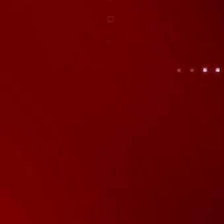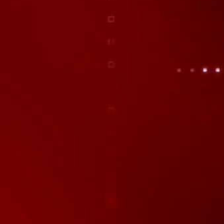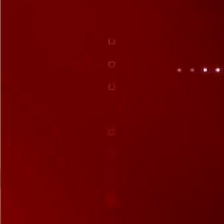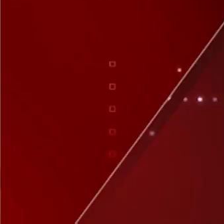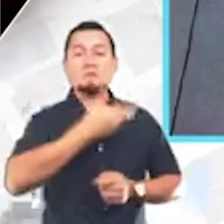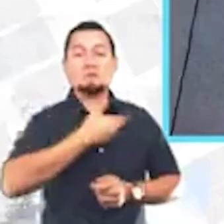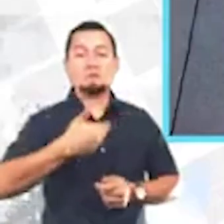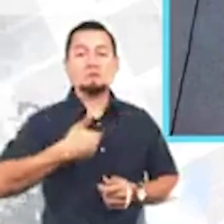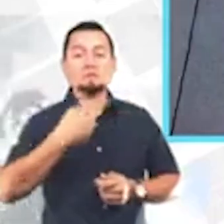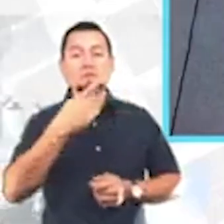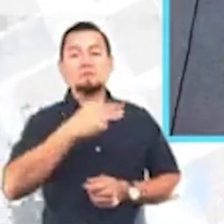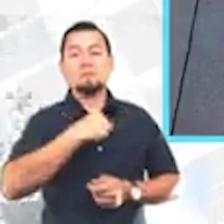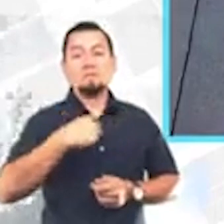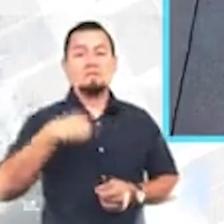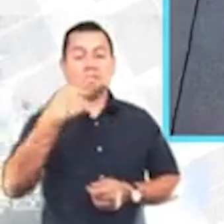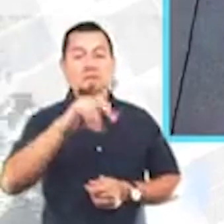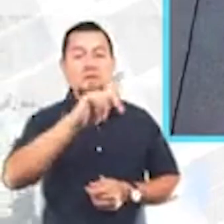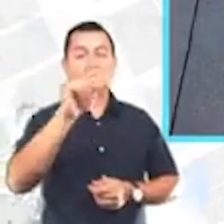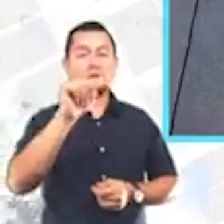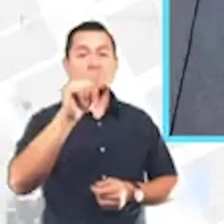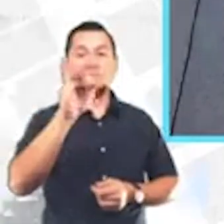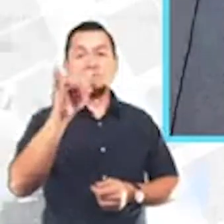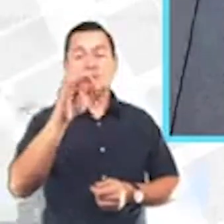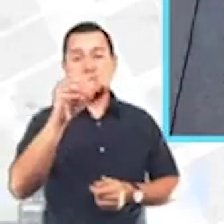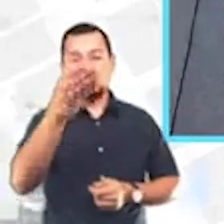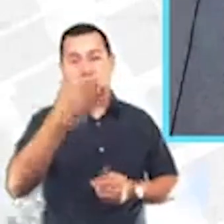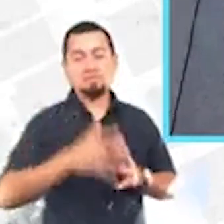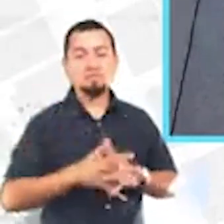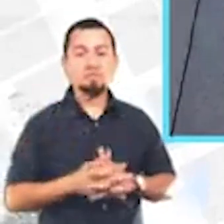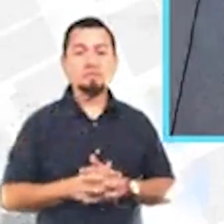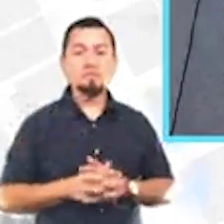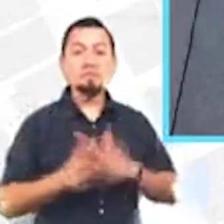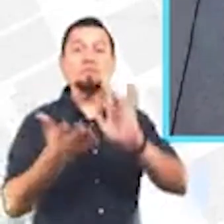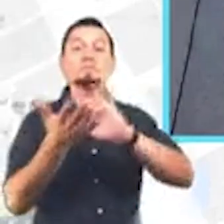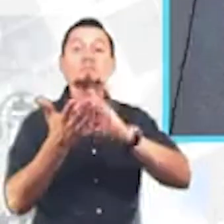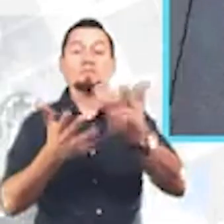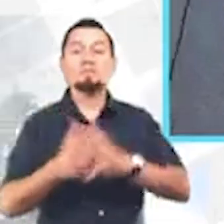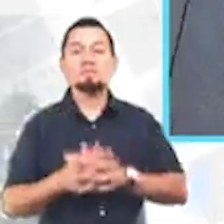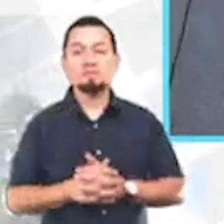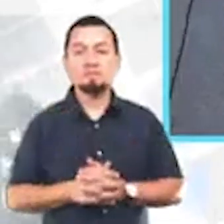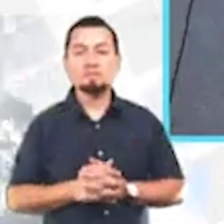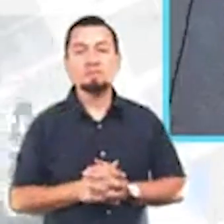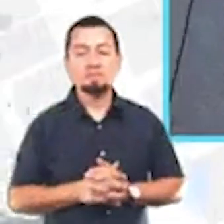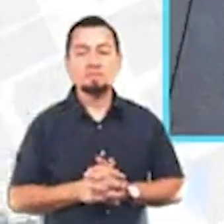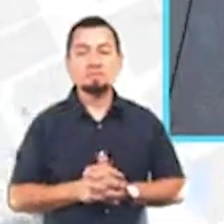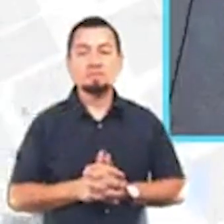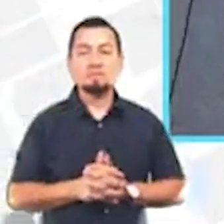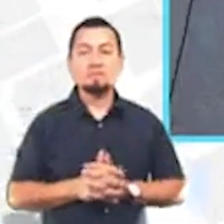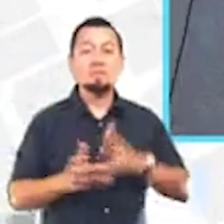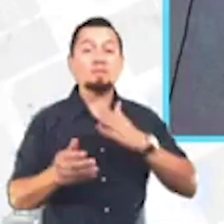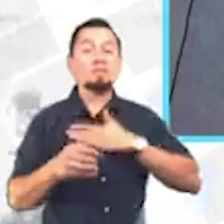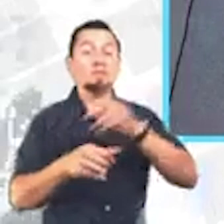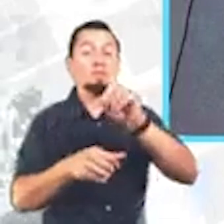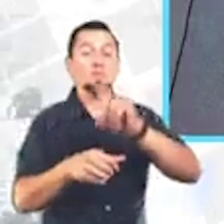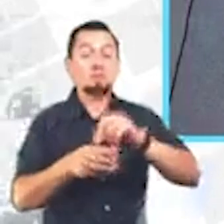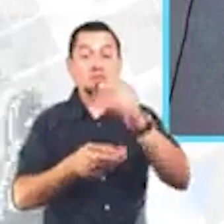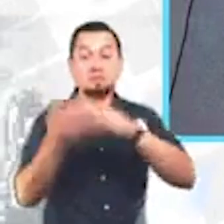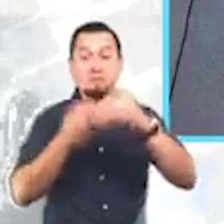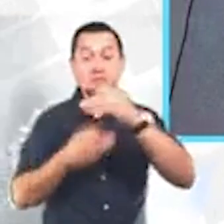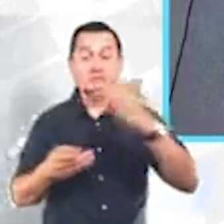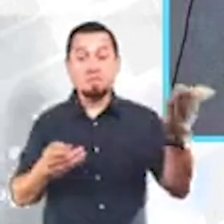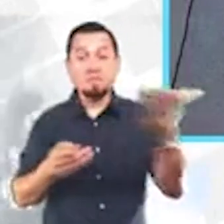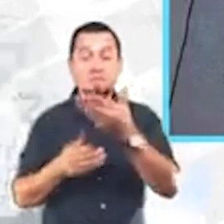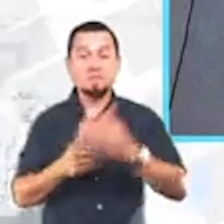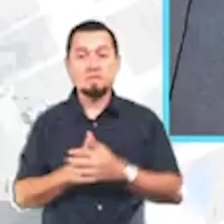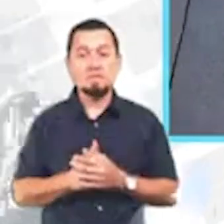automotores. Otros proyectos a dar seguimiento es consolidar un sistema integral de residuos para el manejo de la basura, la Alianza para Ciudades